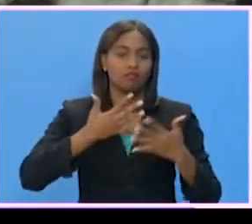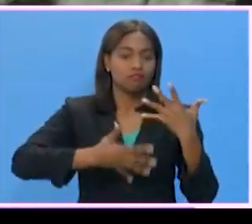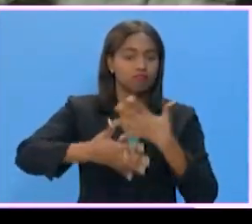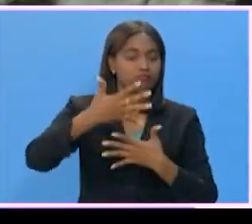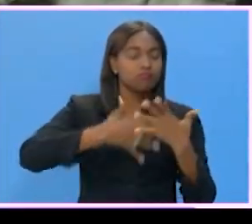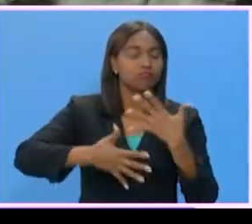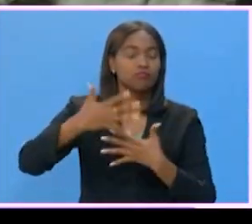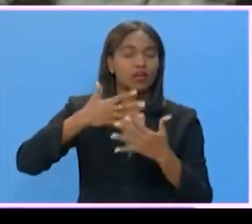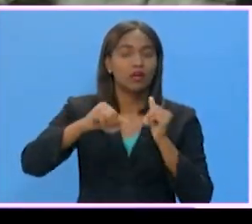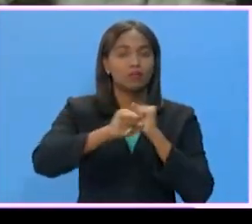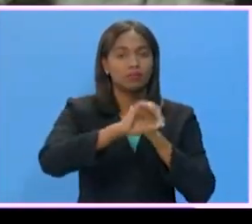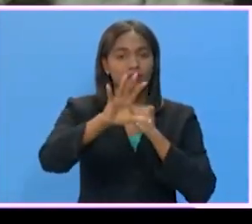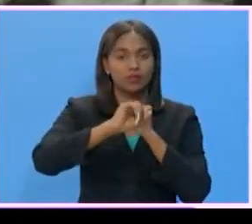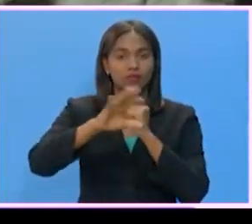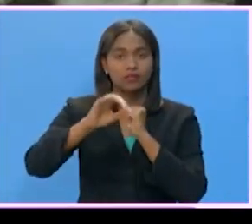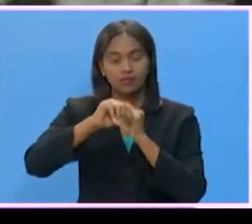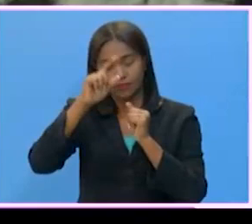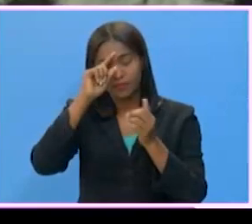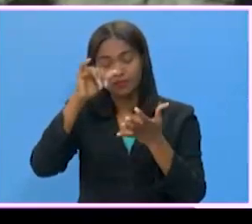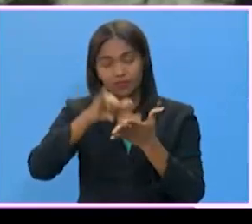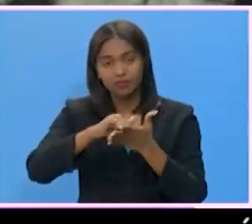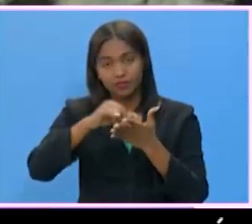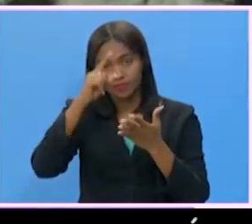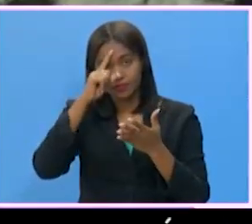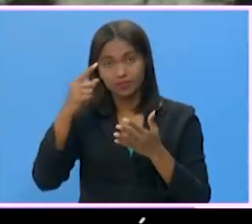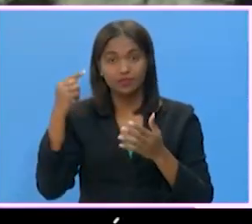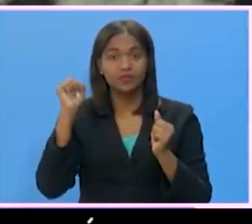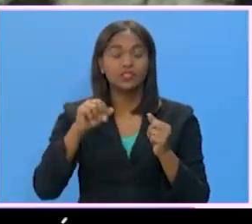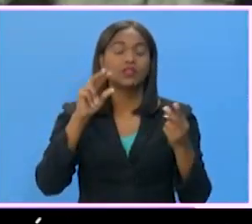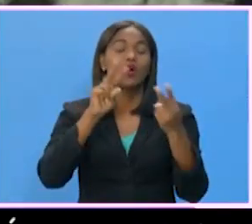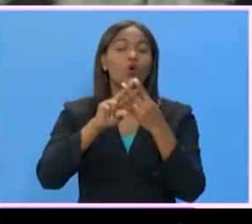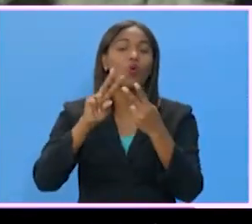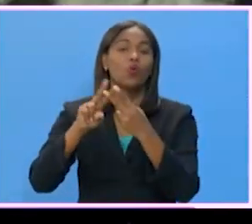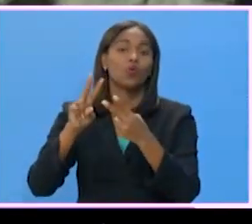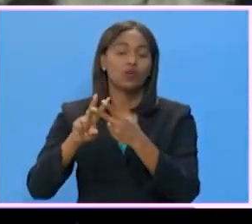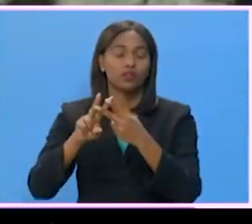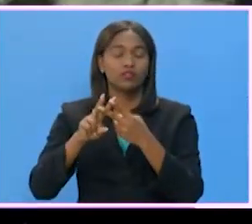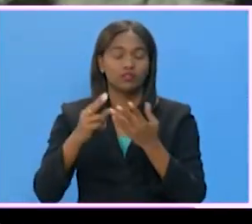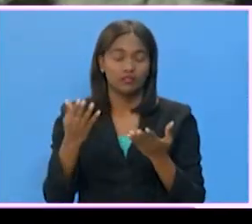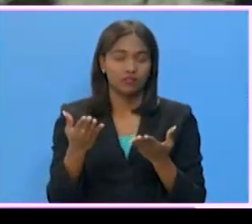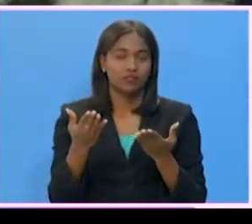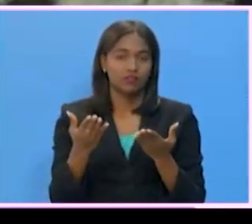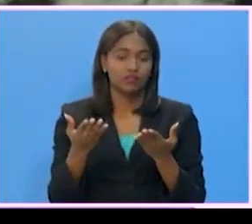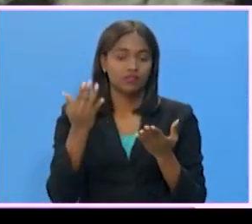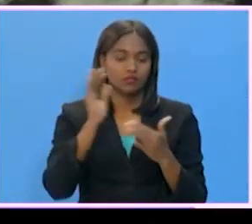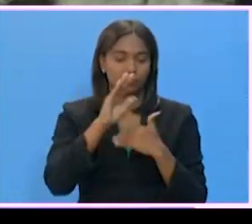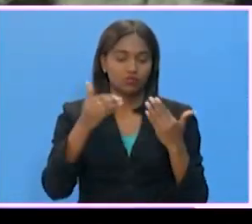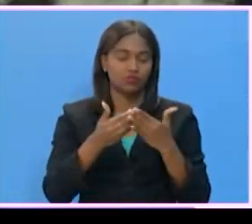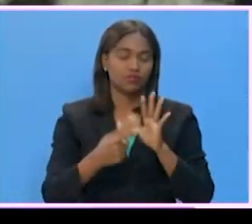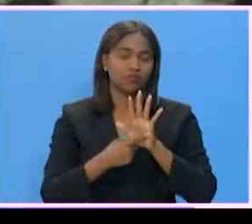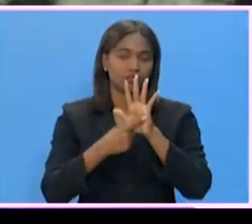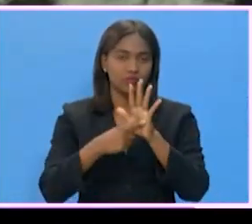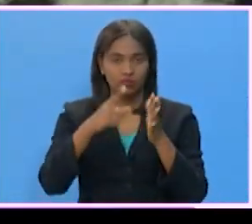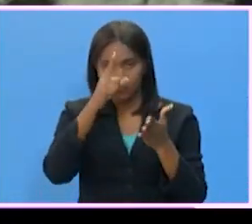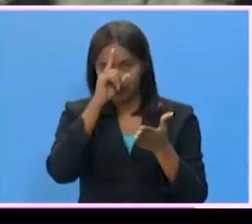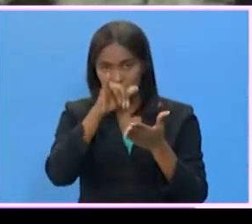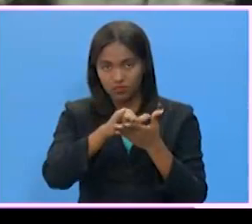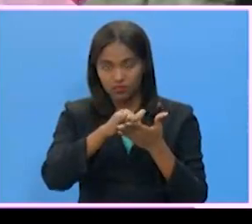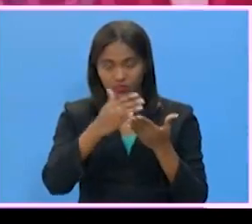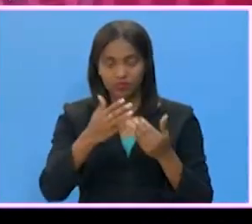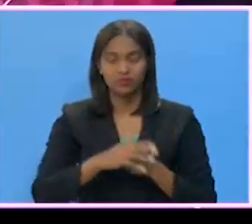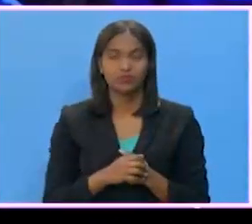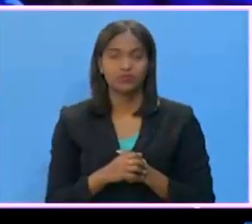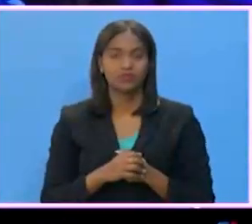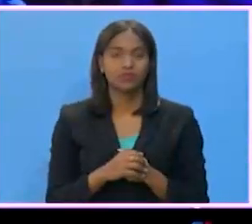compartirlo, promoverlo, ¿verdad? Para que conozcan esa historia que ha escrito doña Margarita